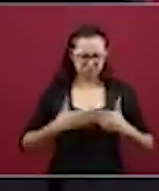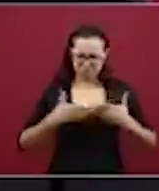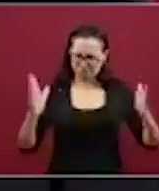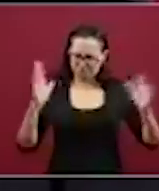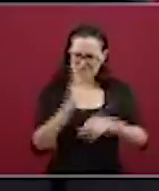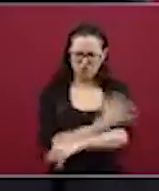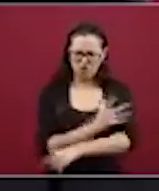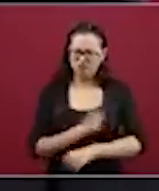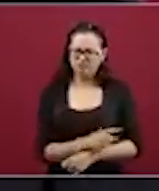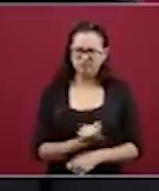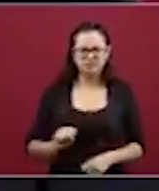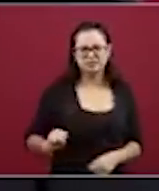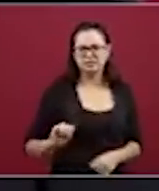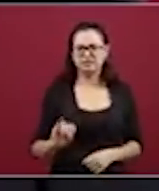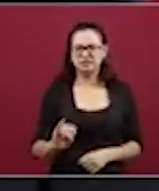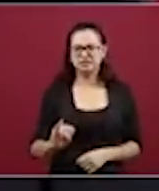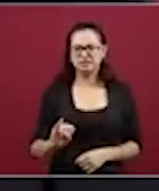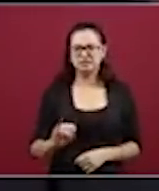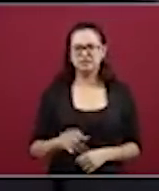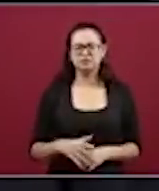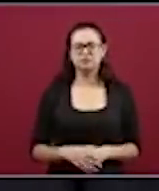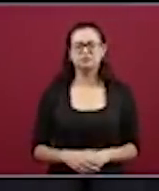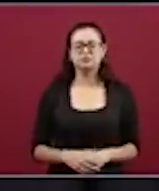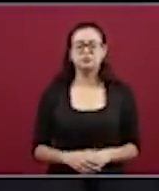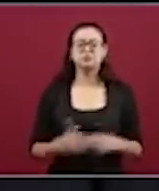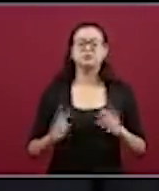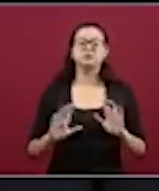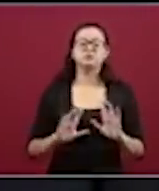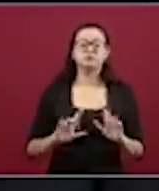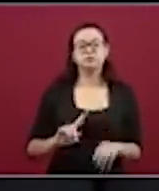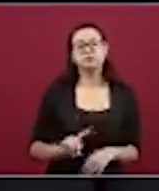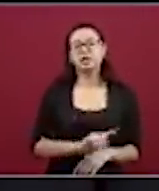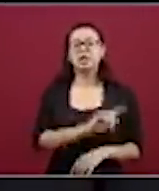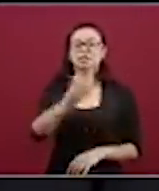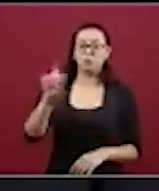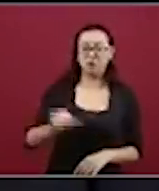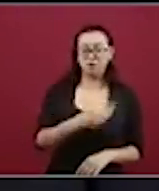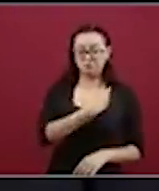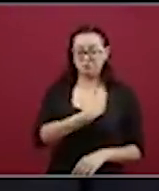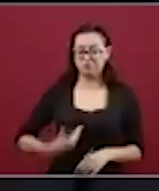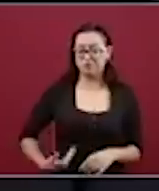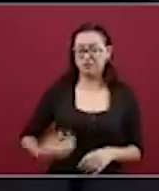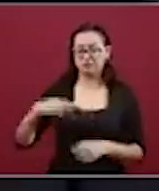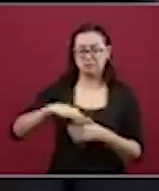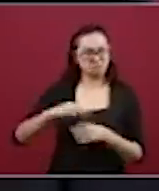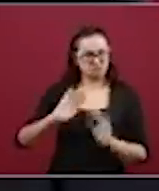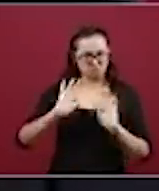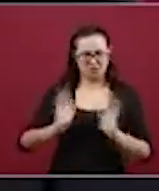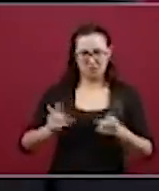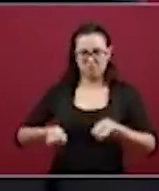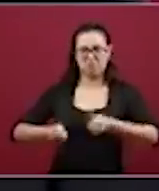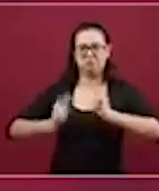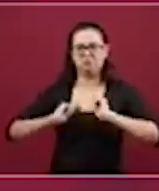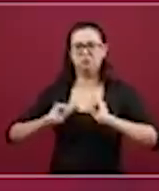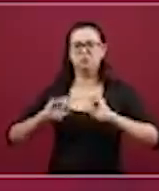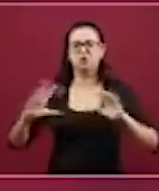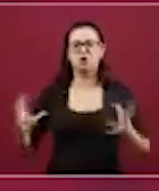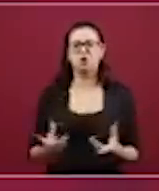abiertamente. Ya siendo presidente electo, en una conferencia